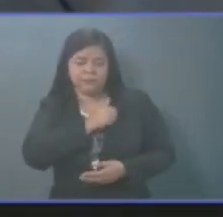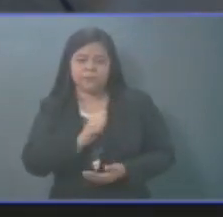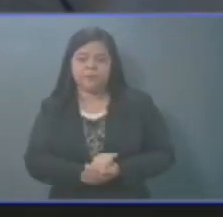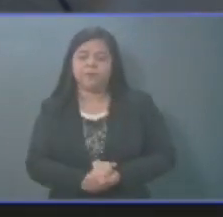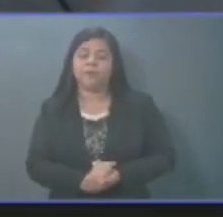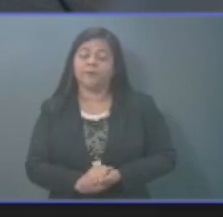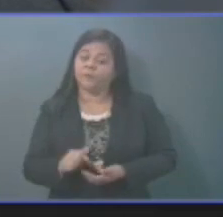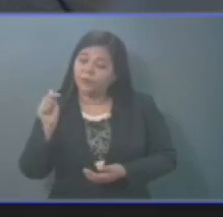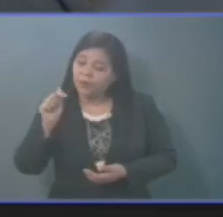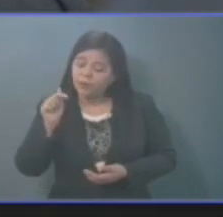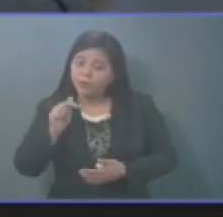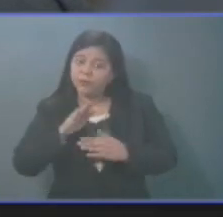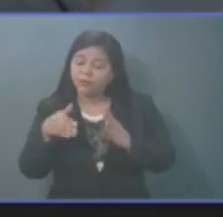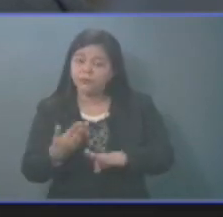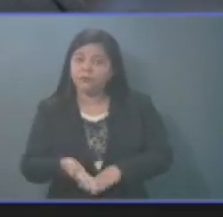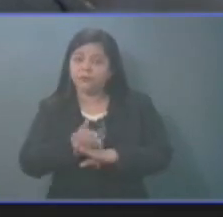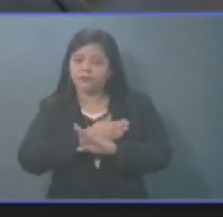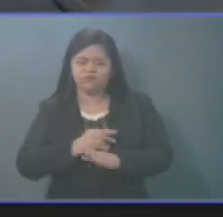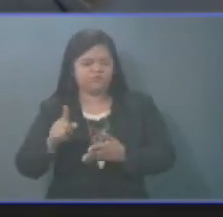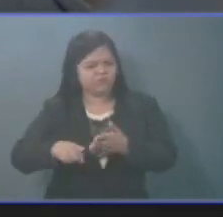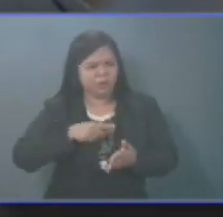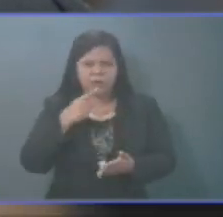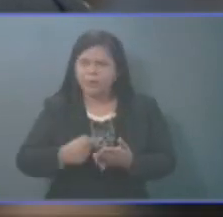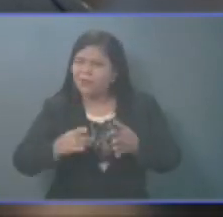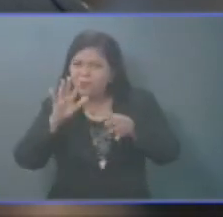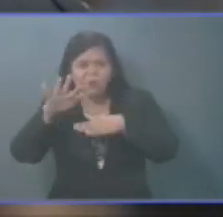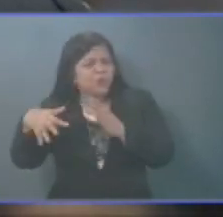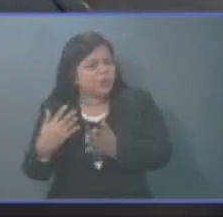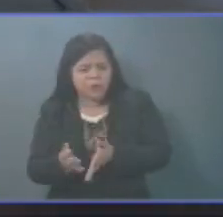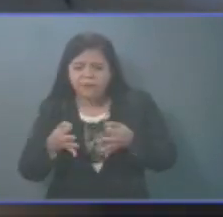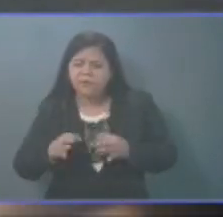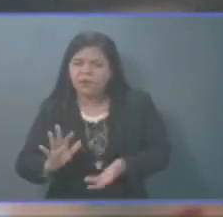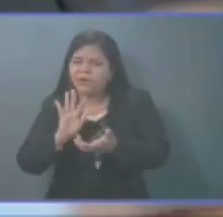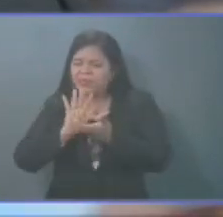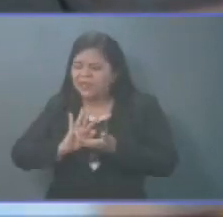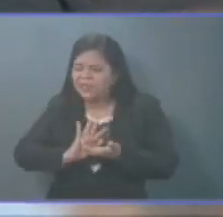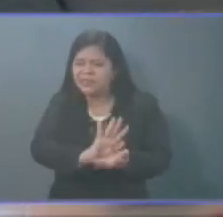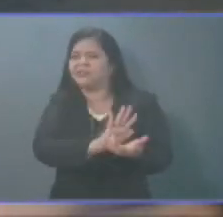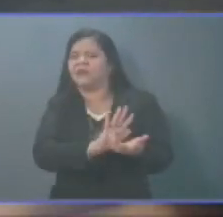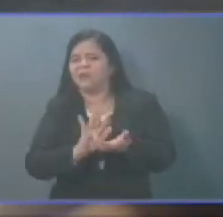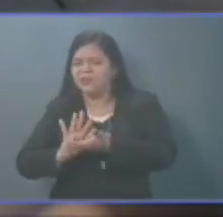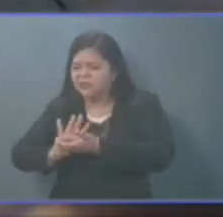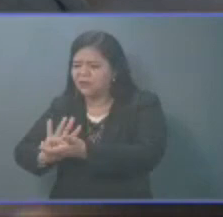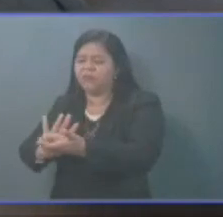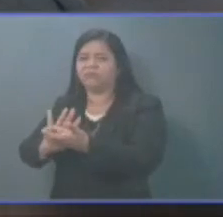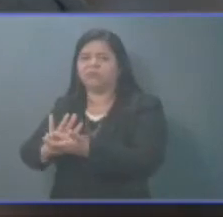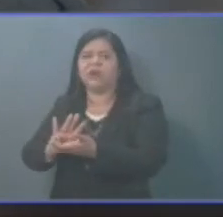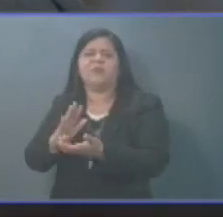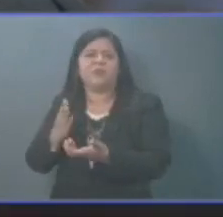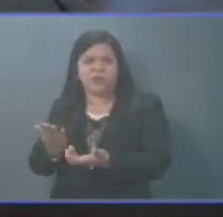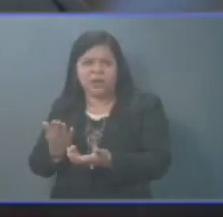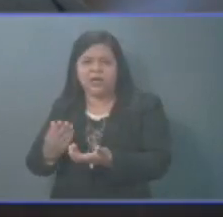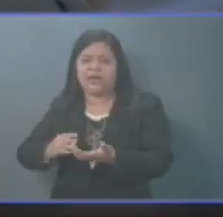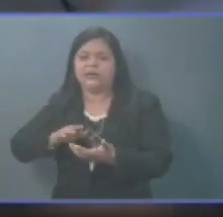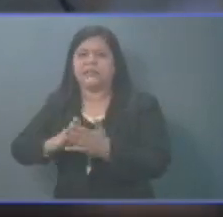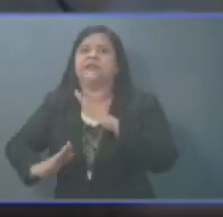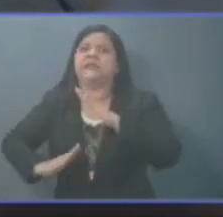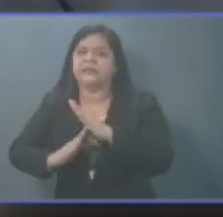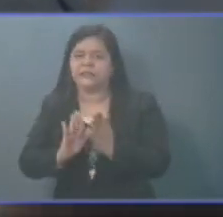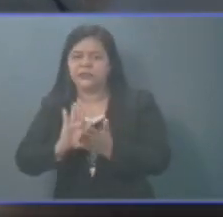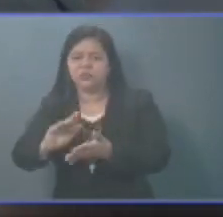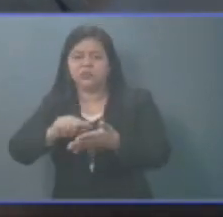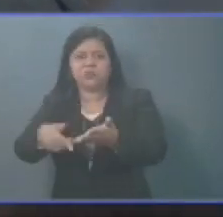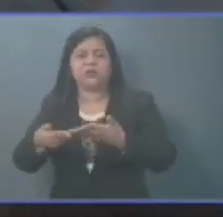Como consecuencia de lo anterior, se prohíbe toda forma de discriminación que atente contra el ejercicio pleno de los derechos de